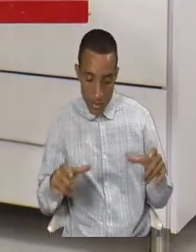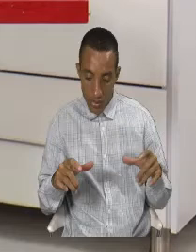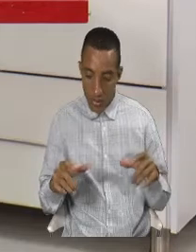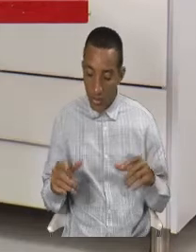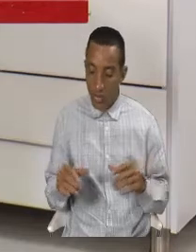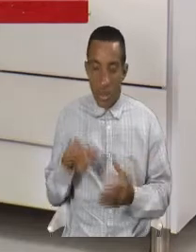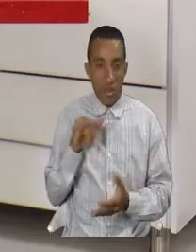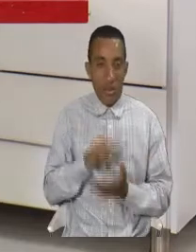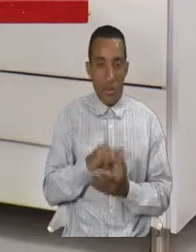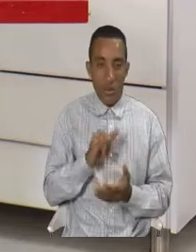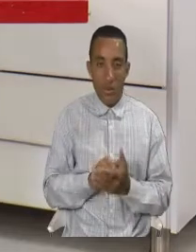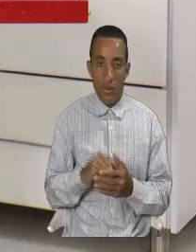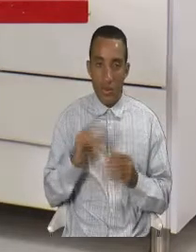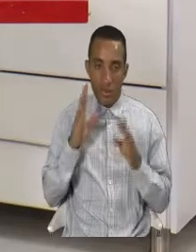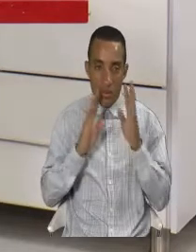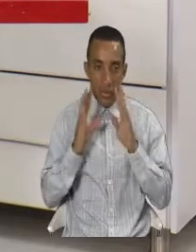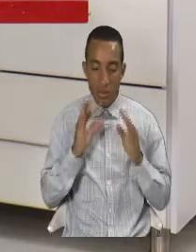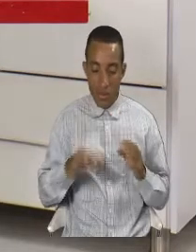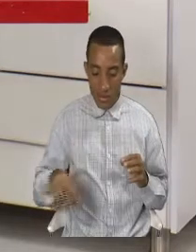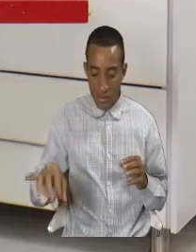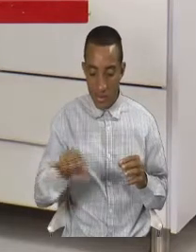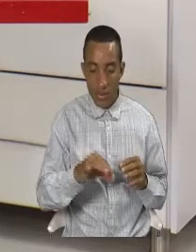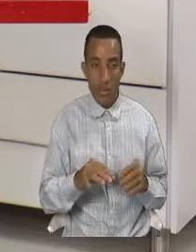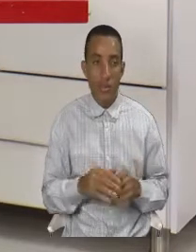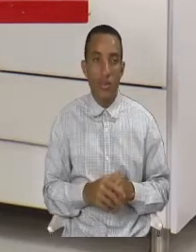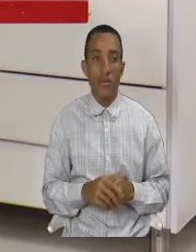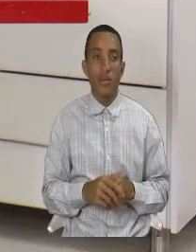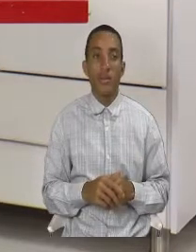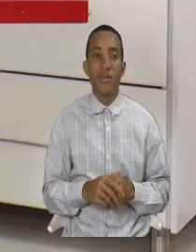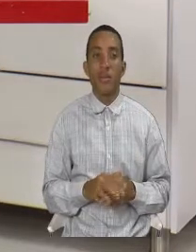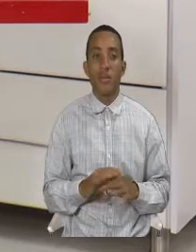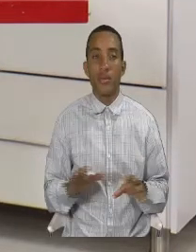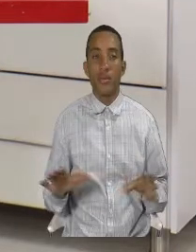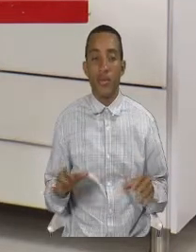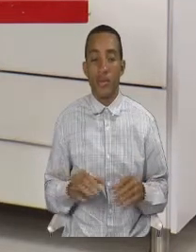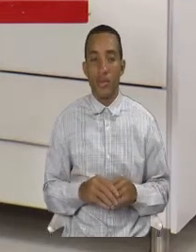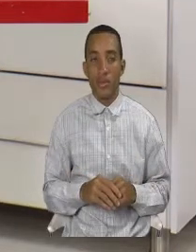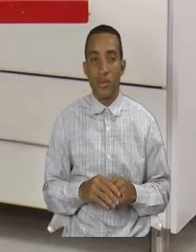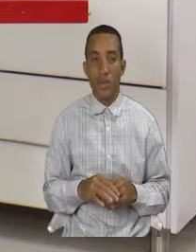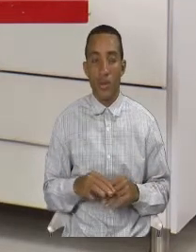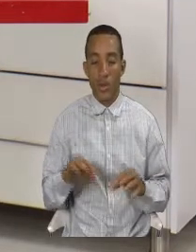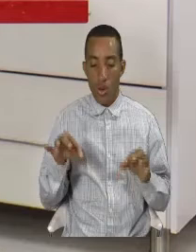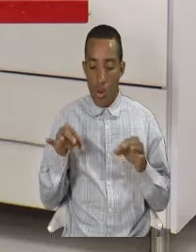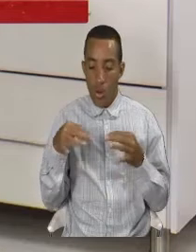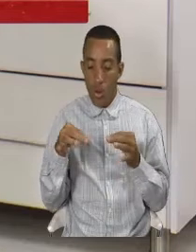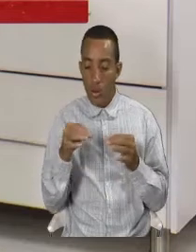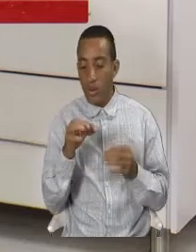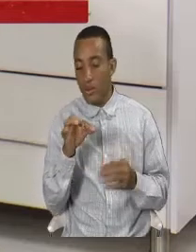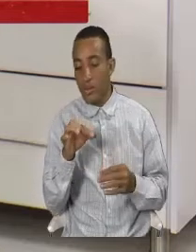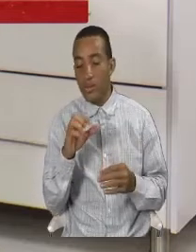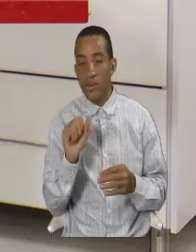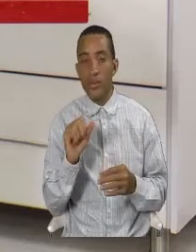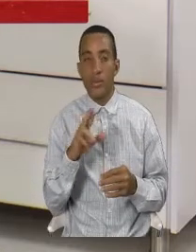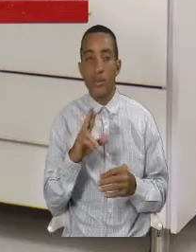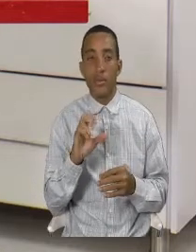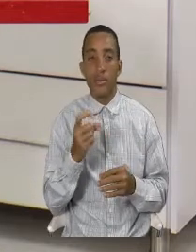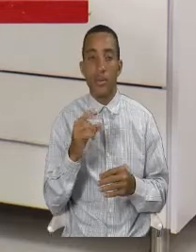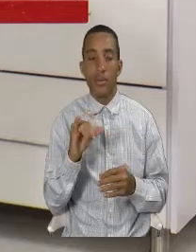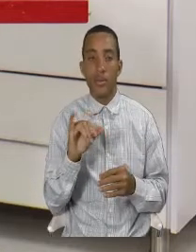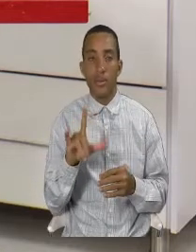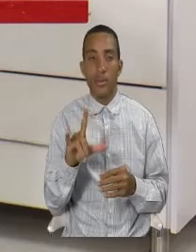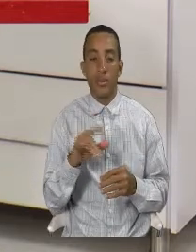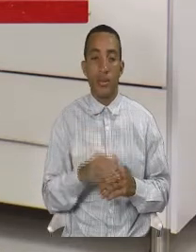momento, no son nada planeado. Acá me quedaron unas hojitas de perejil, vamos a ver si las ponemos ya ahorita al final.